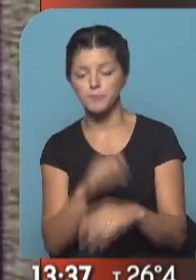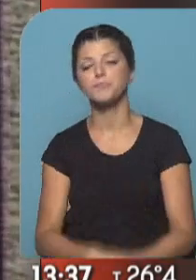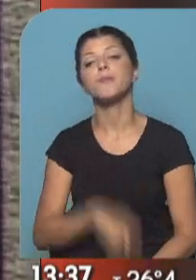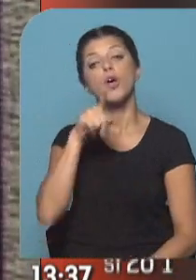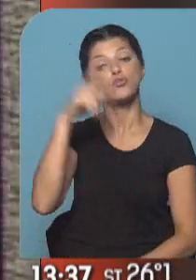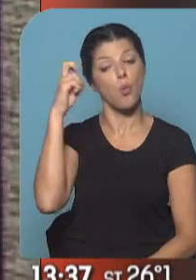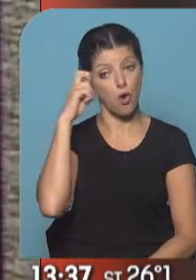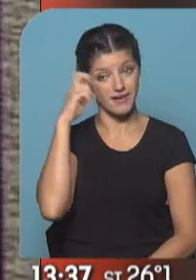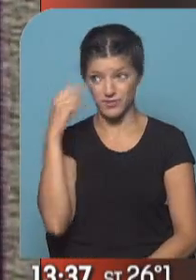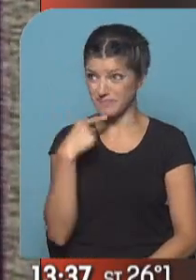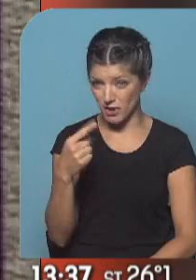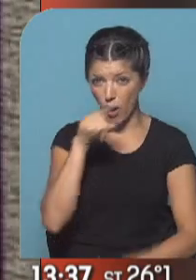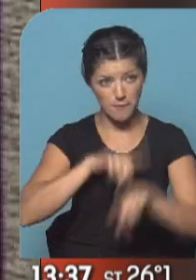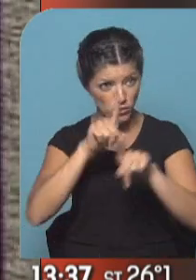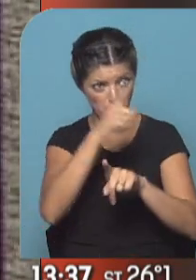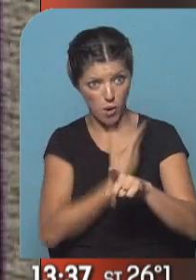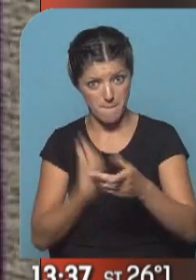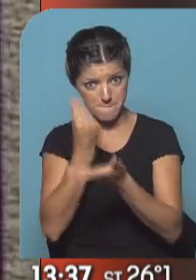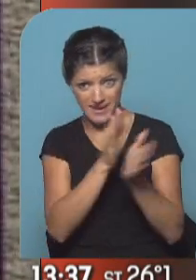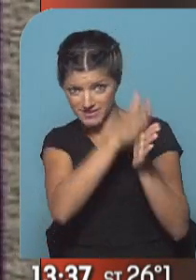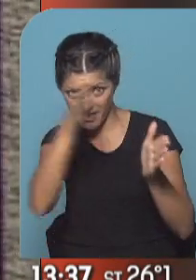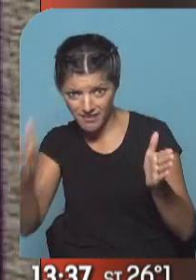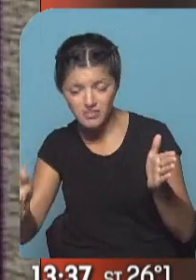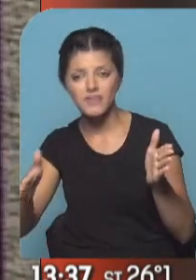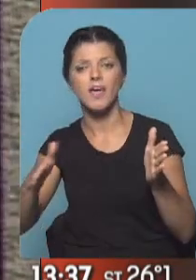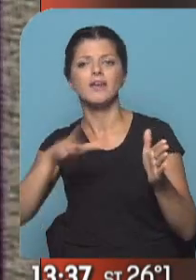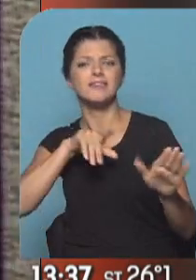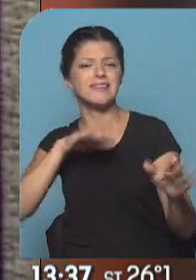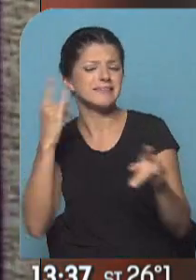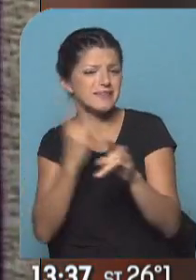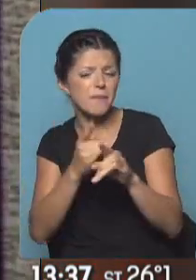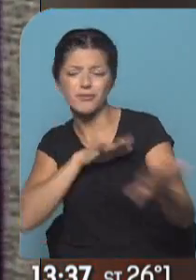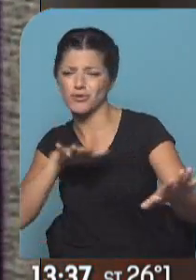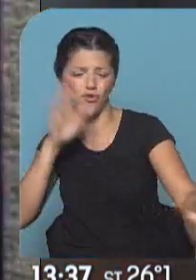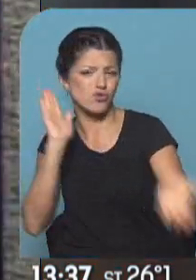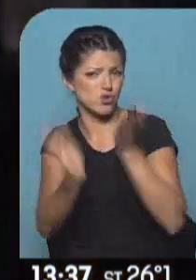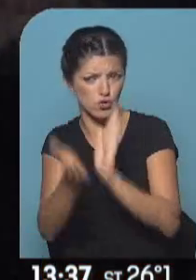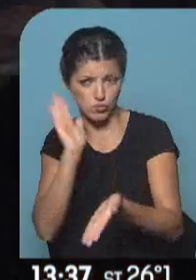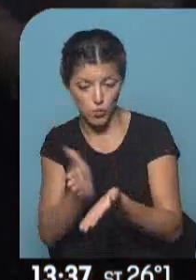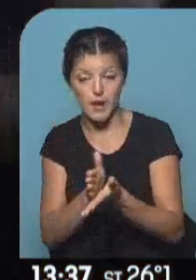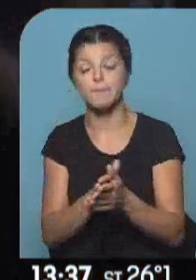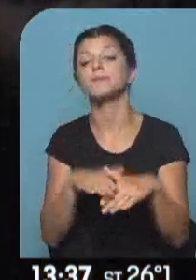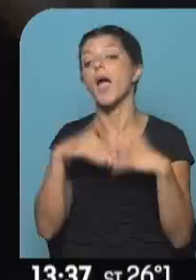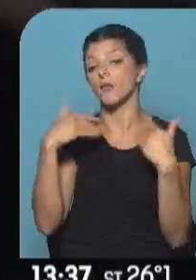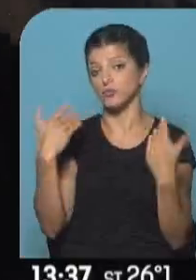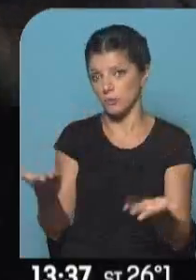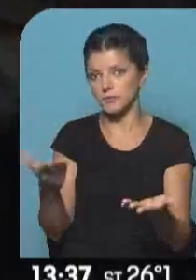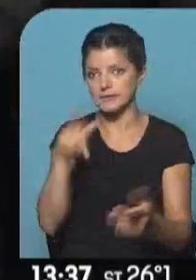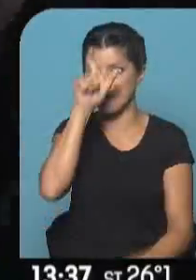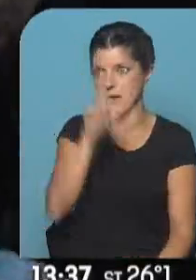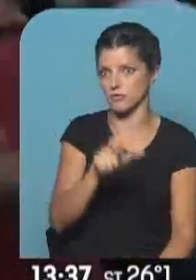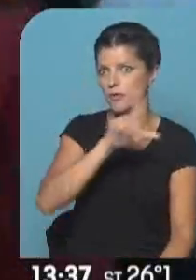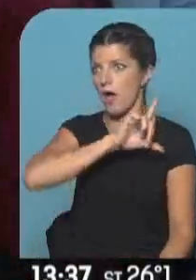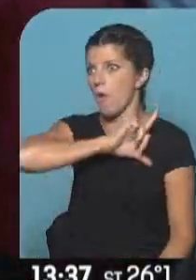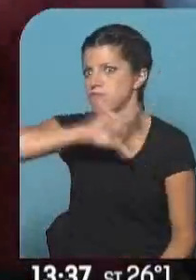Georgia concluyó que durante su gobierno la tortura tuvo carácter sistemático en el país. Entonces, Saakashvili se exilió